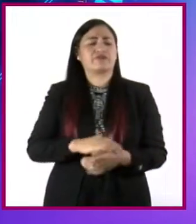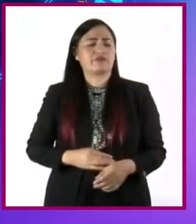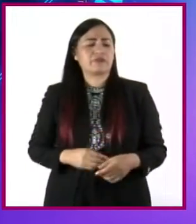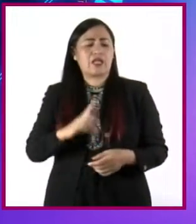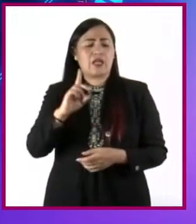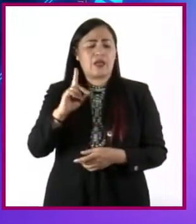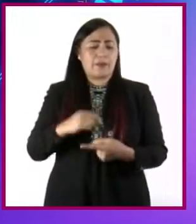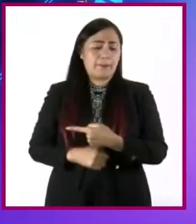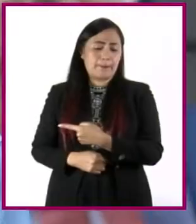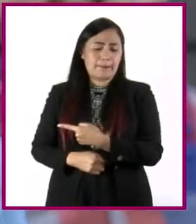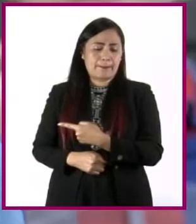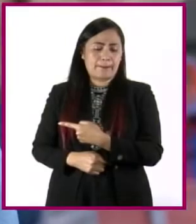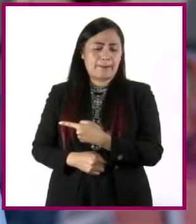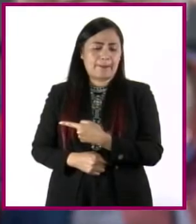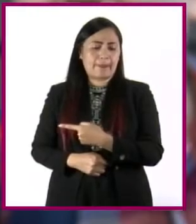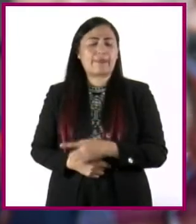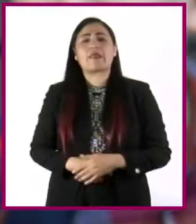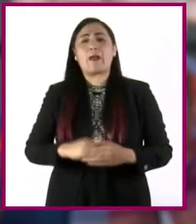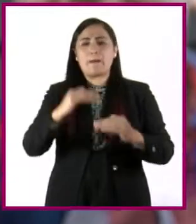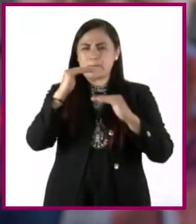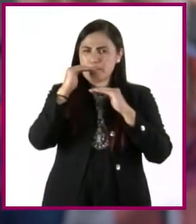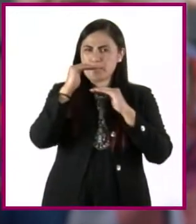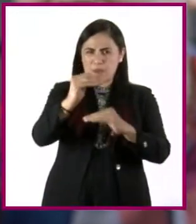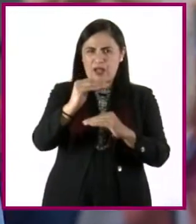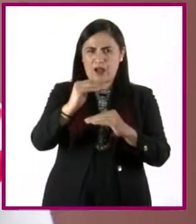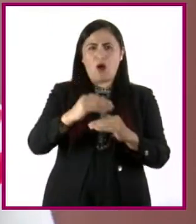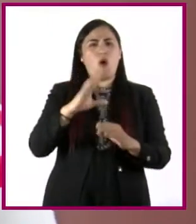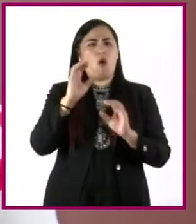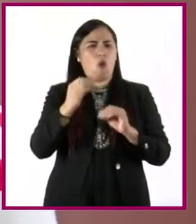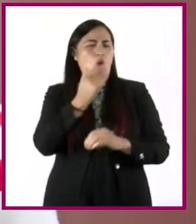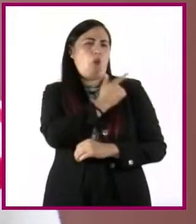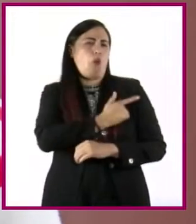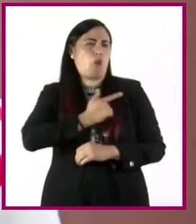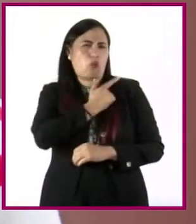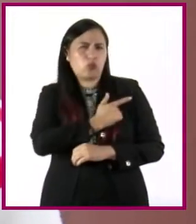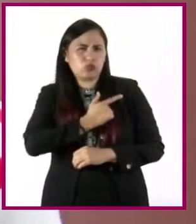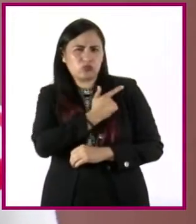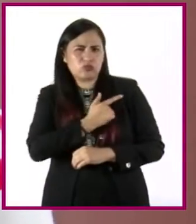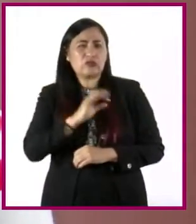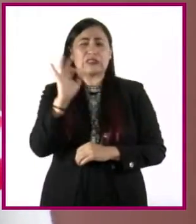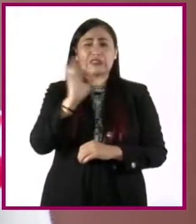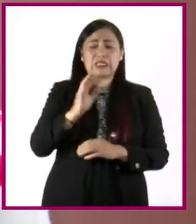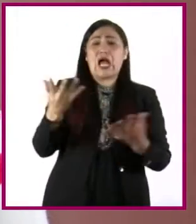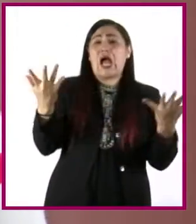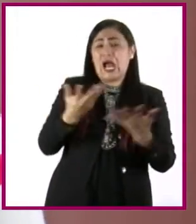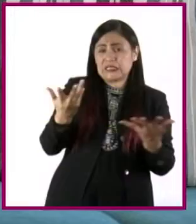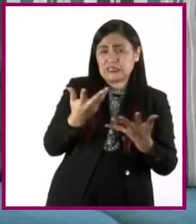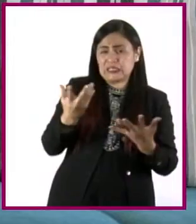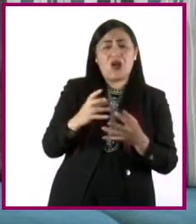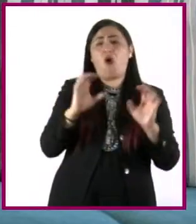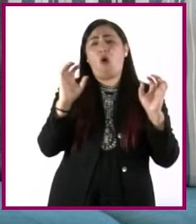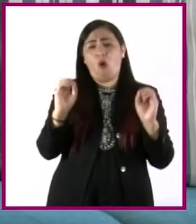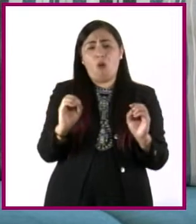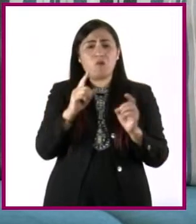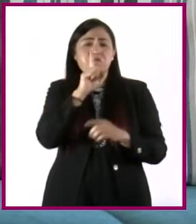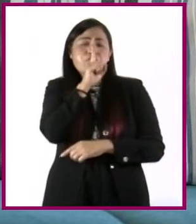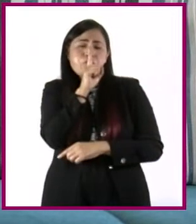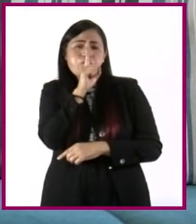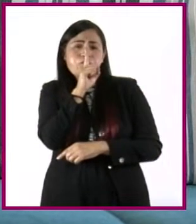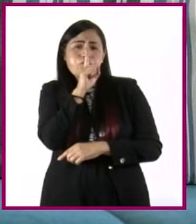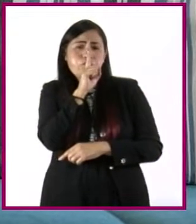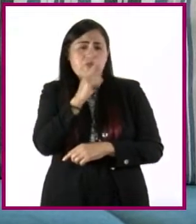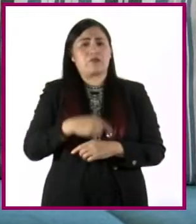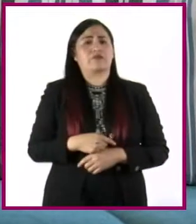distinción, exclusión, restricción o preferencia que por acción u omisión, con intención o sin ella, tenga